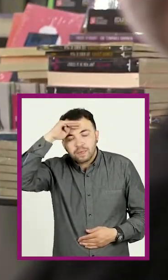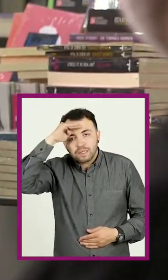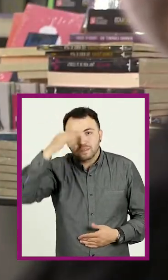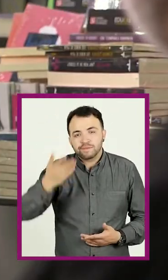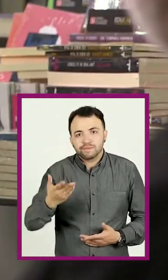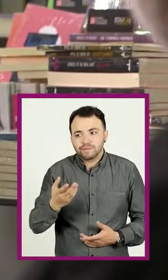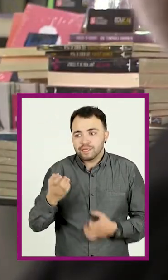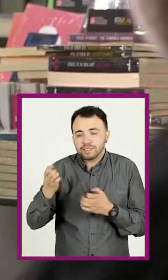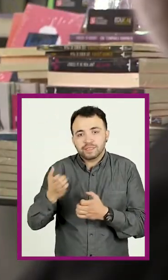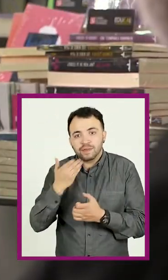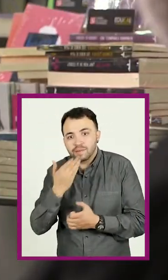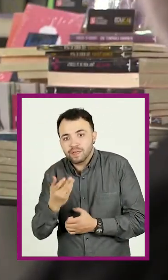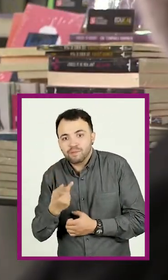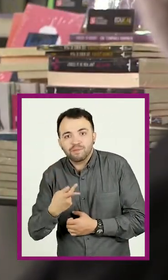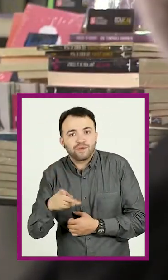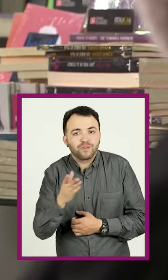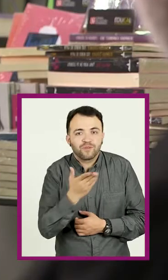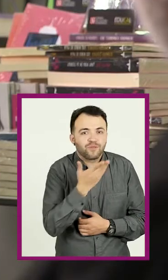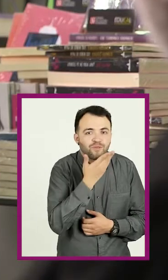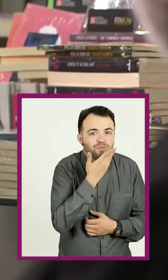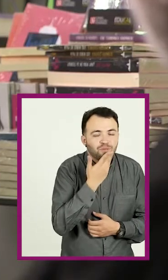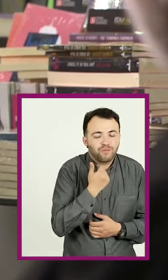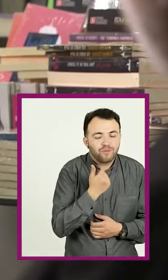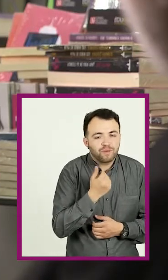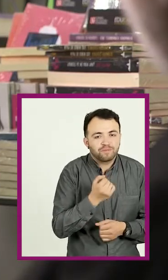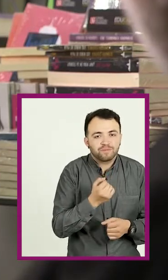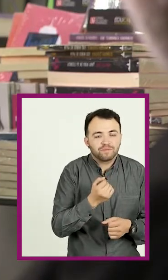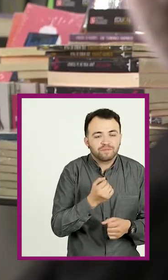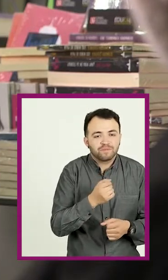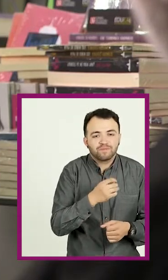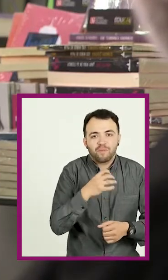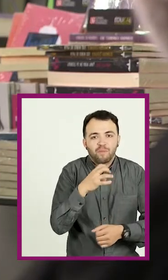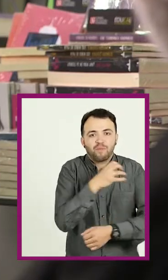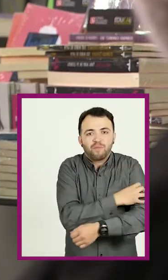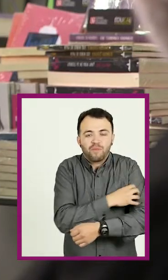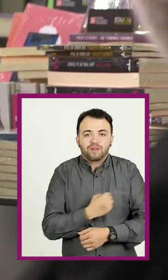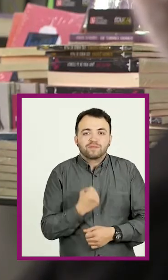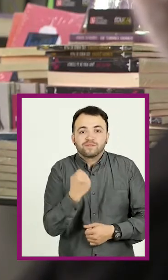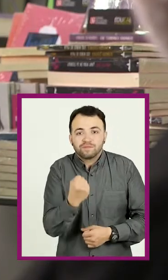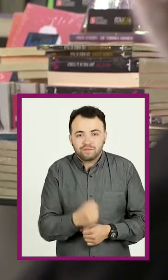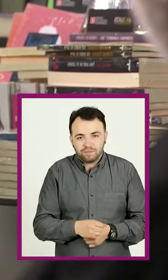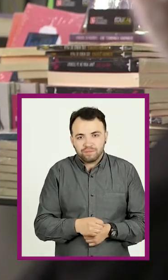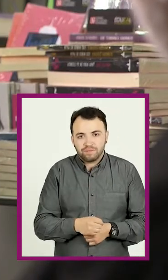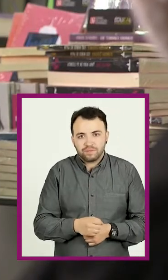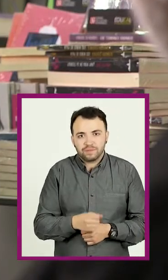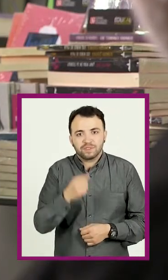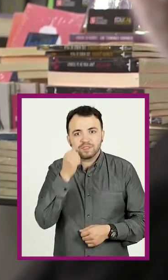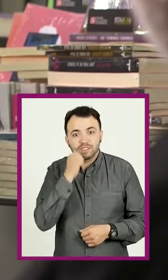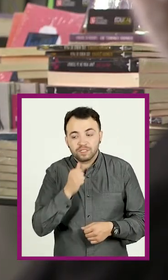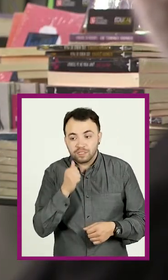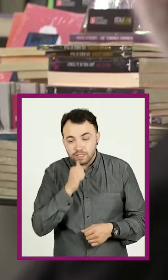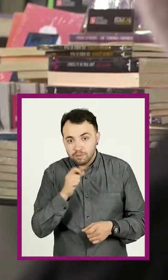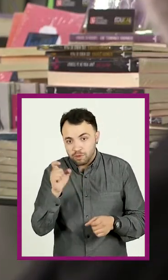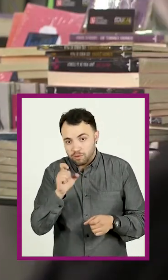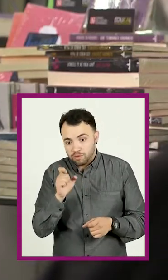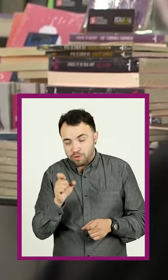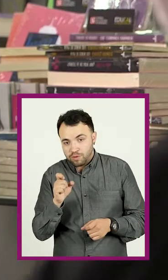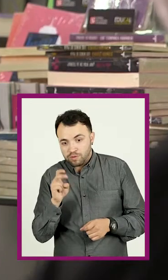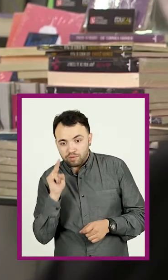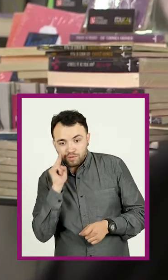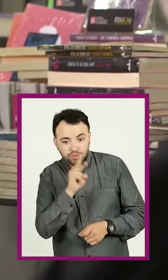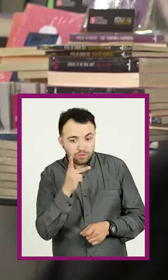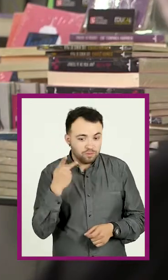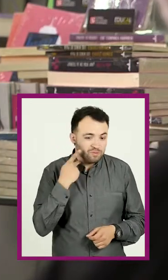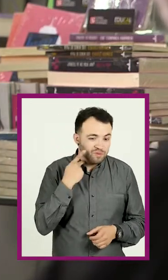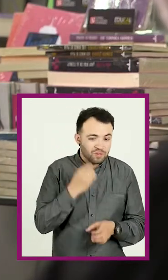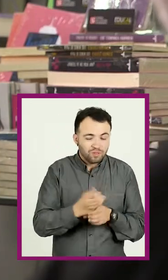sueño y utopía, yo creo. Claro. Y en esta mediación está siempre presente la filosofía. Desde luego la filosofía crítica, la